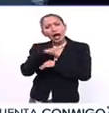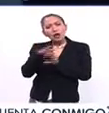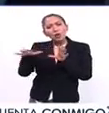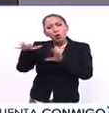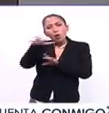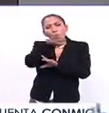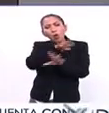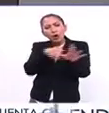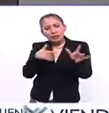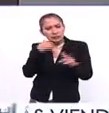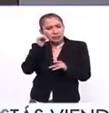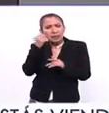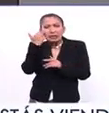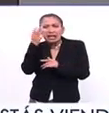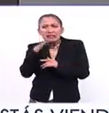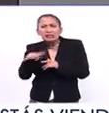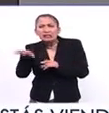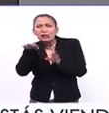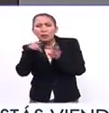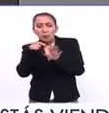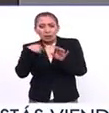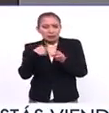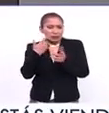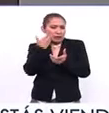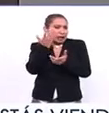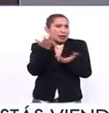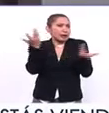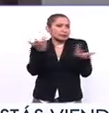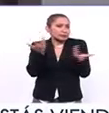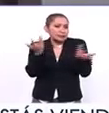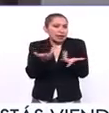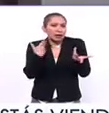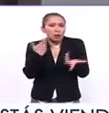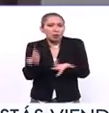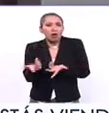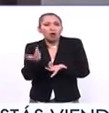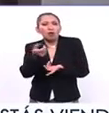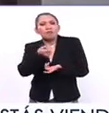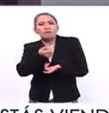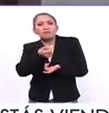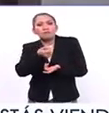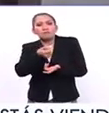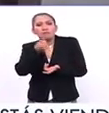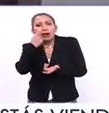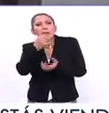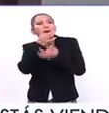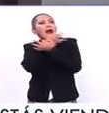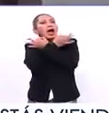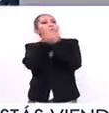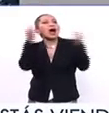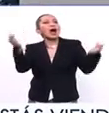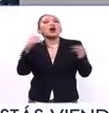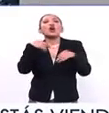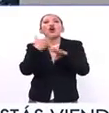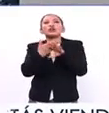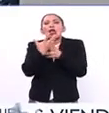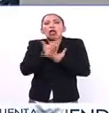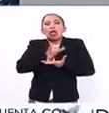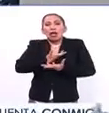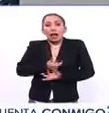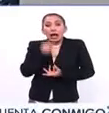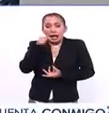atmósfera que ella siempre busca. O sea, si va a ser el medicamento la campaña para un medicamento contra la